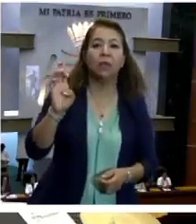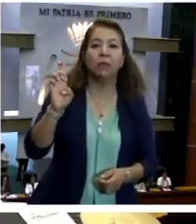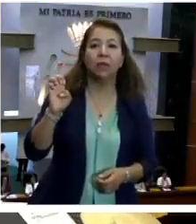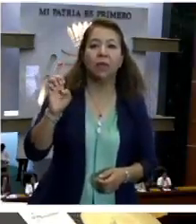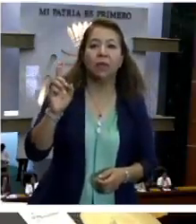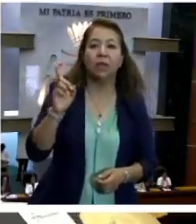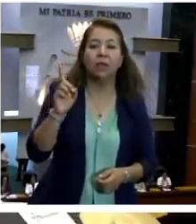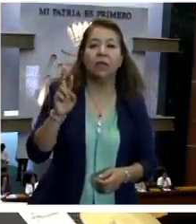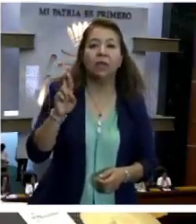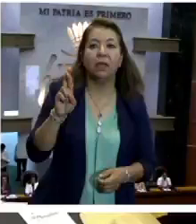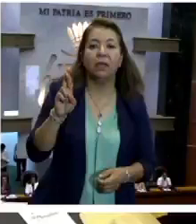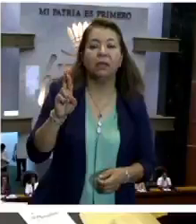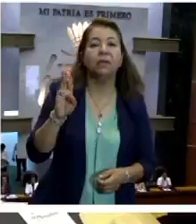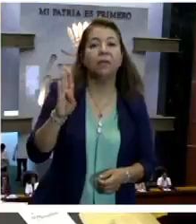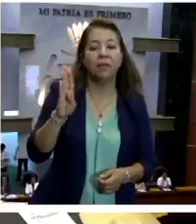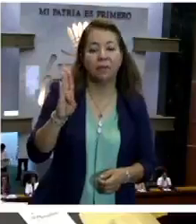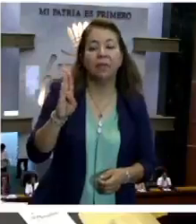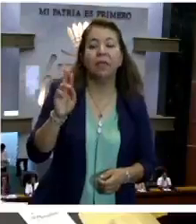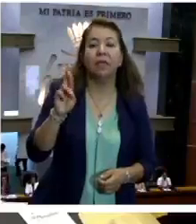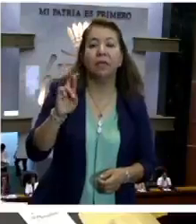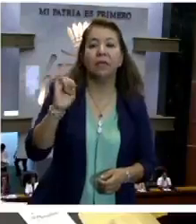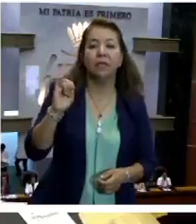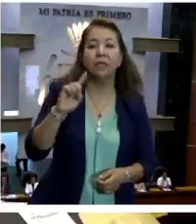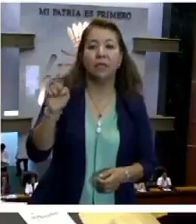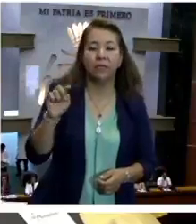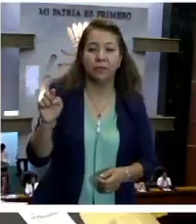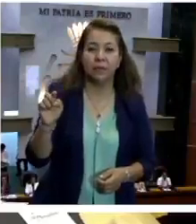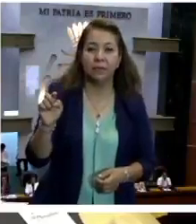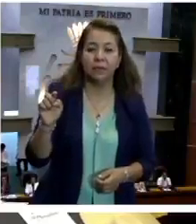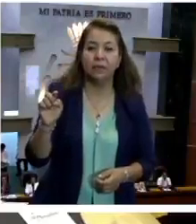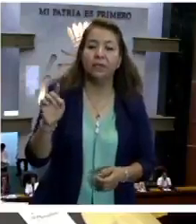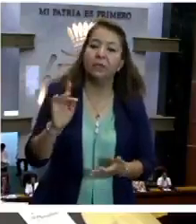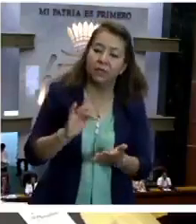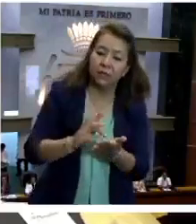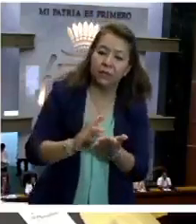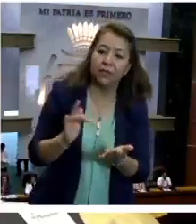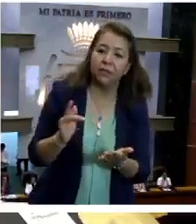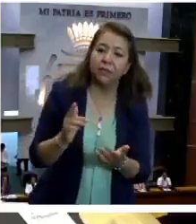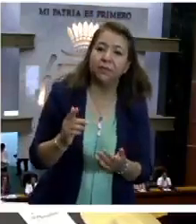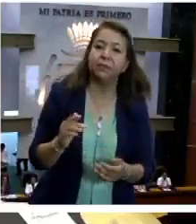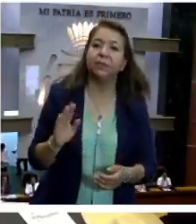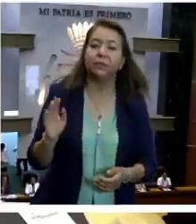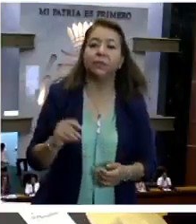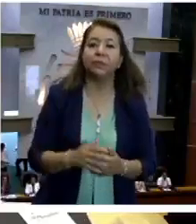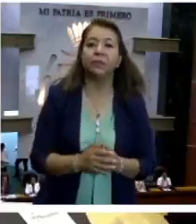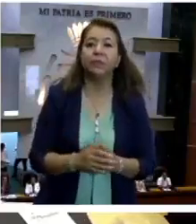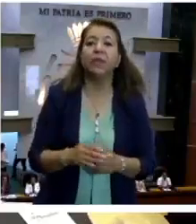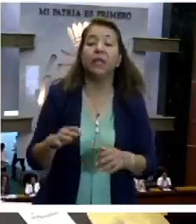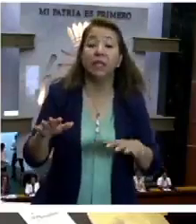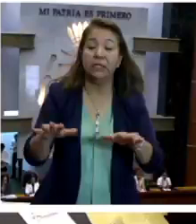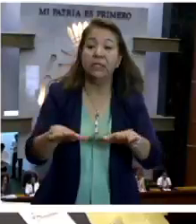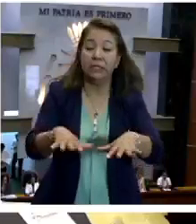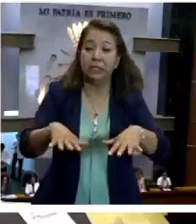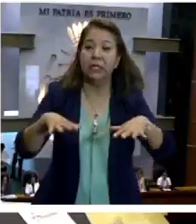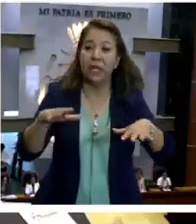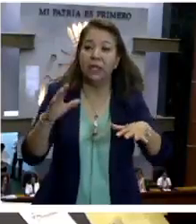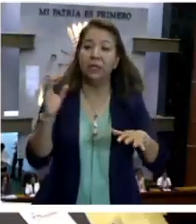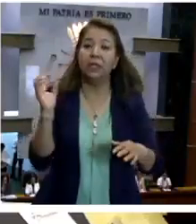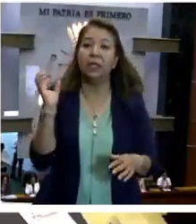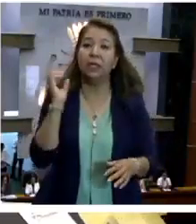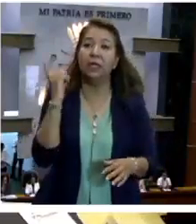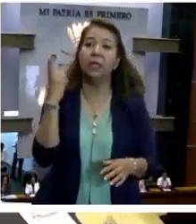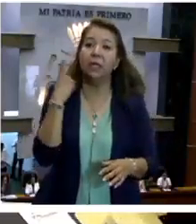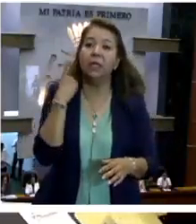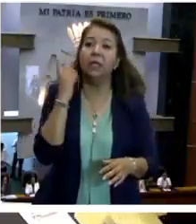los Derechos de las Niñas, Niños y Adolescentes del Honorable Congreso del Estado Libre y Soberano